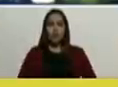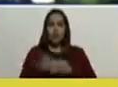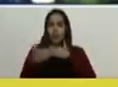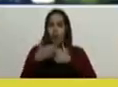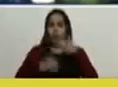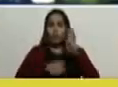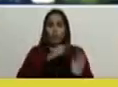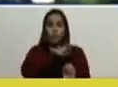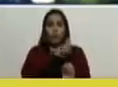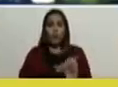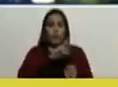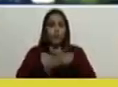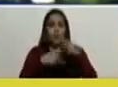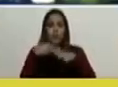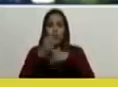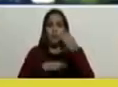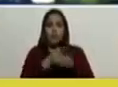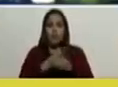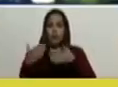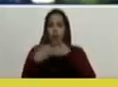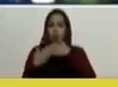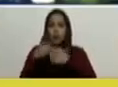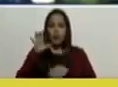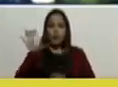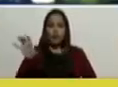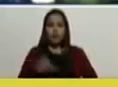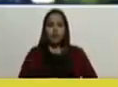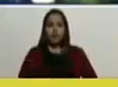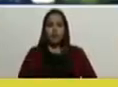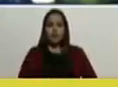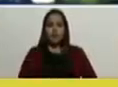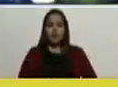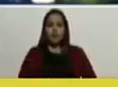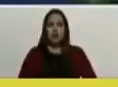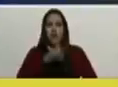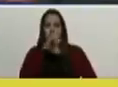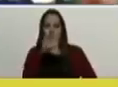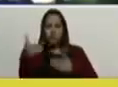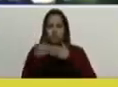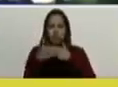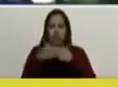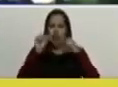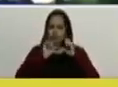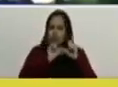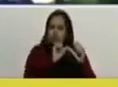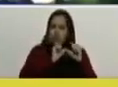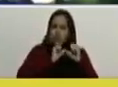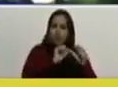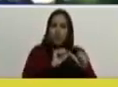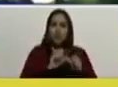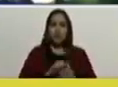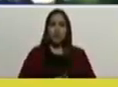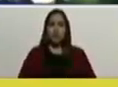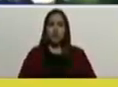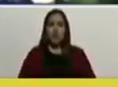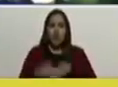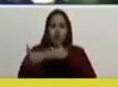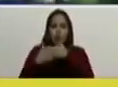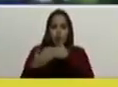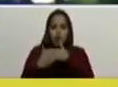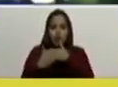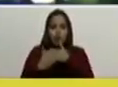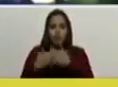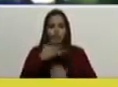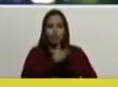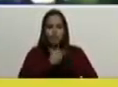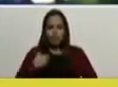más brutal que jamás se haya hecho contra un país. La brutal agresión continuada contra el